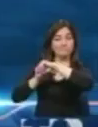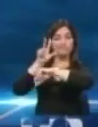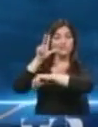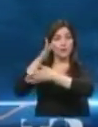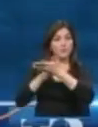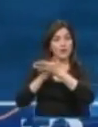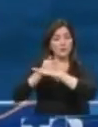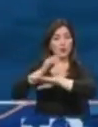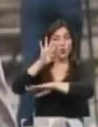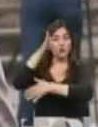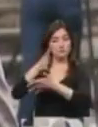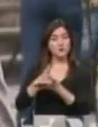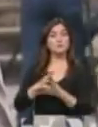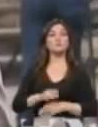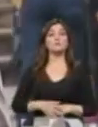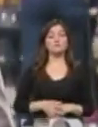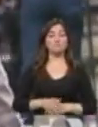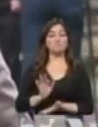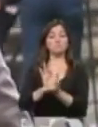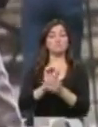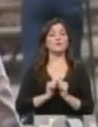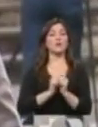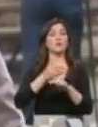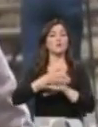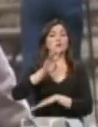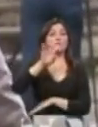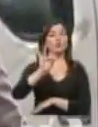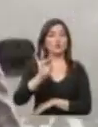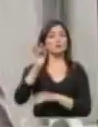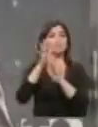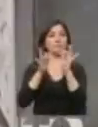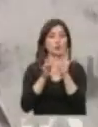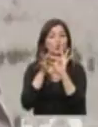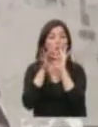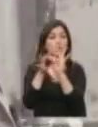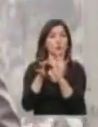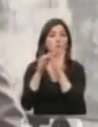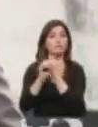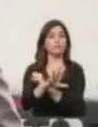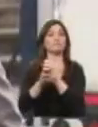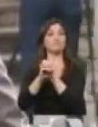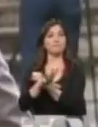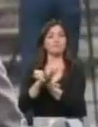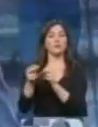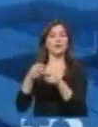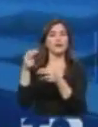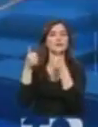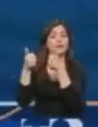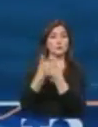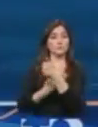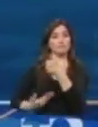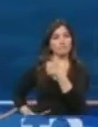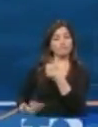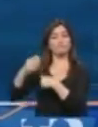y 16:30. Para el 28 de abril están citados colaboradores de campaña del ex candidato presidencial Guillermo Lasso,